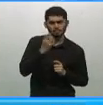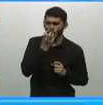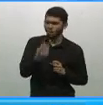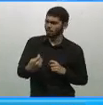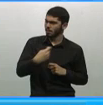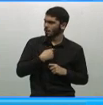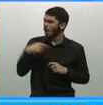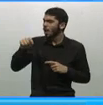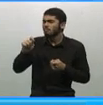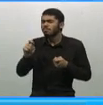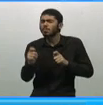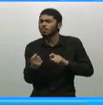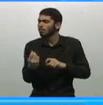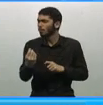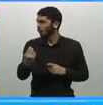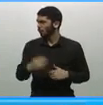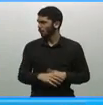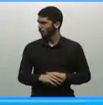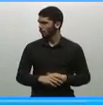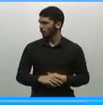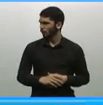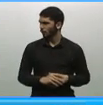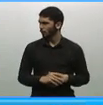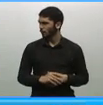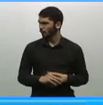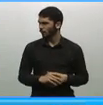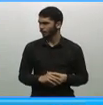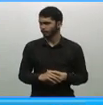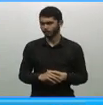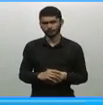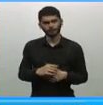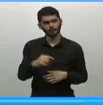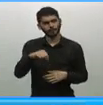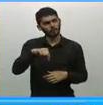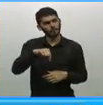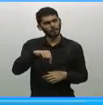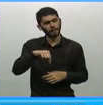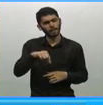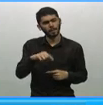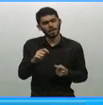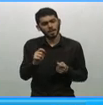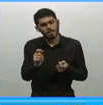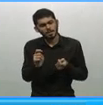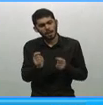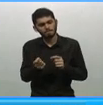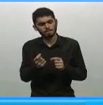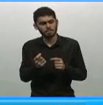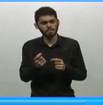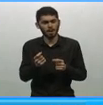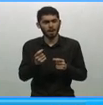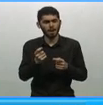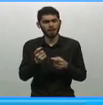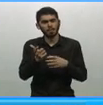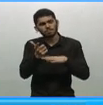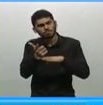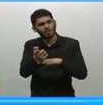te cambia por ahí cambia un poco más la la llegada al arco rival eh